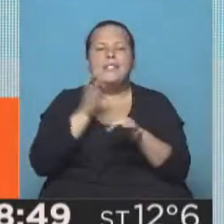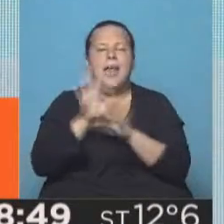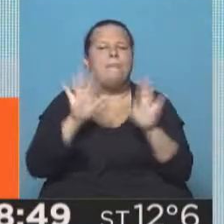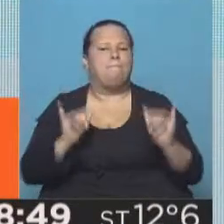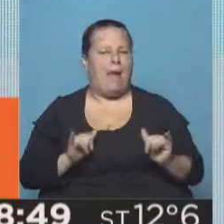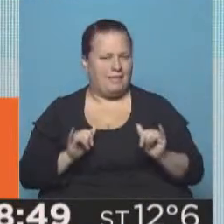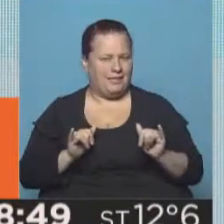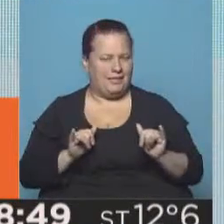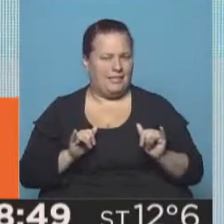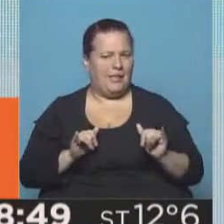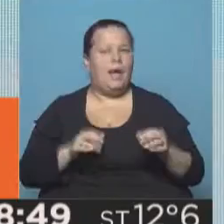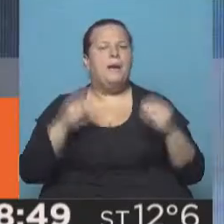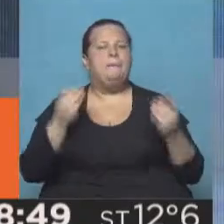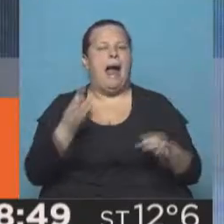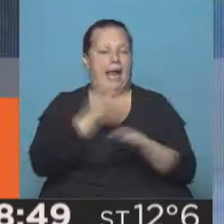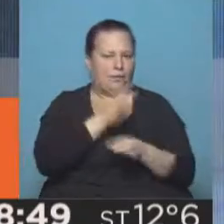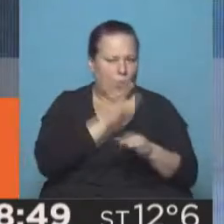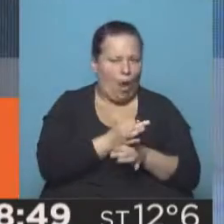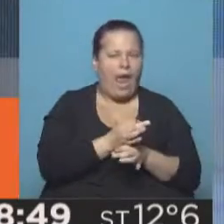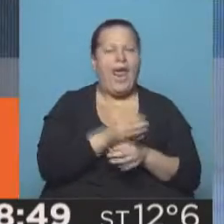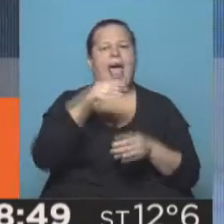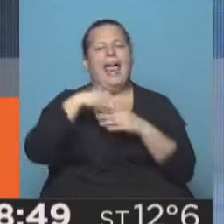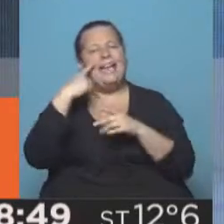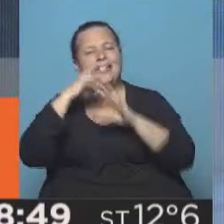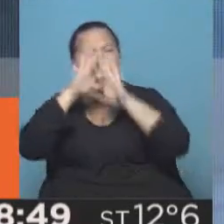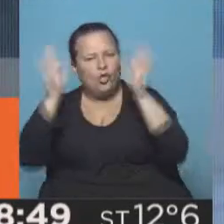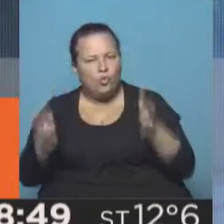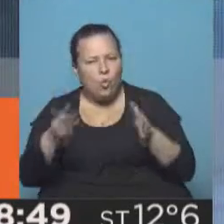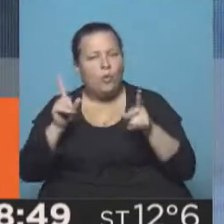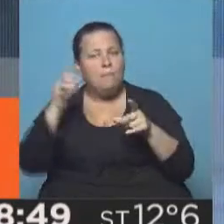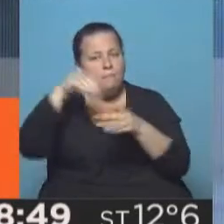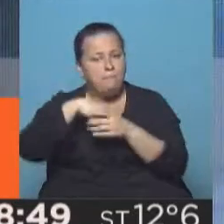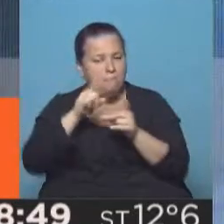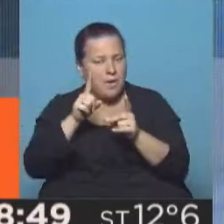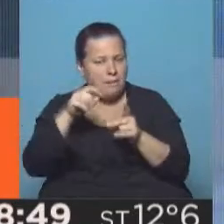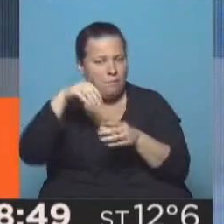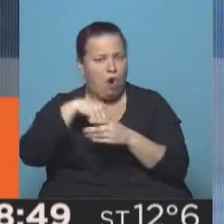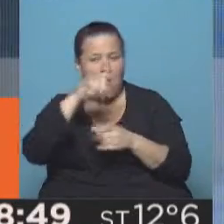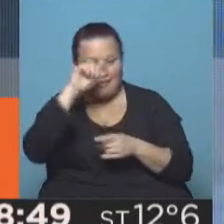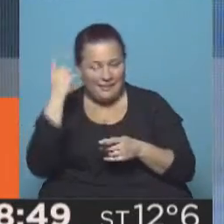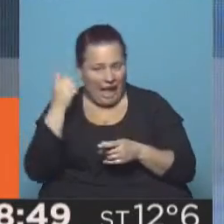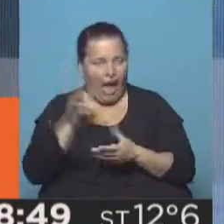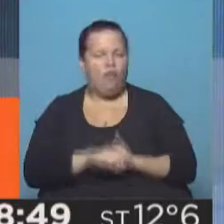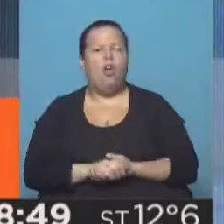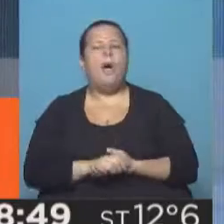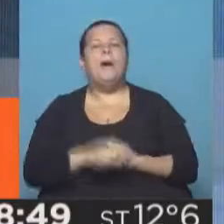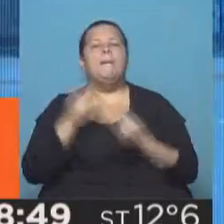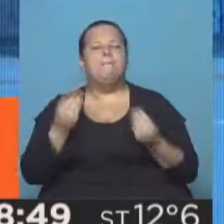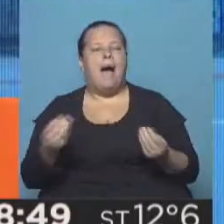paz. Para las escuelas, tienen instituciones en el mismo estado, para